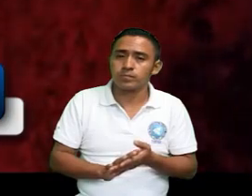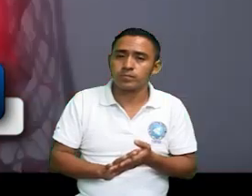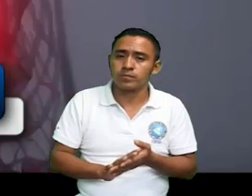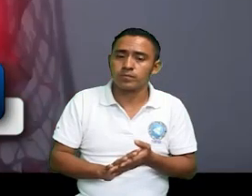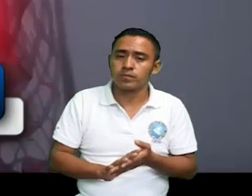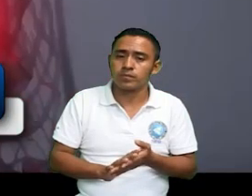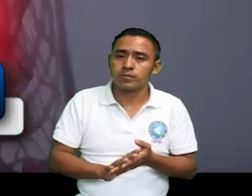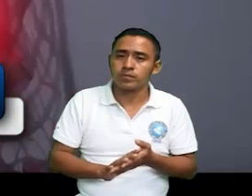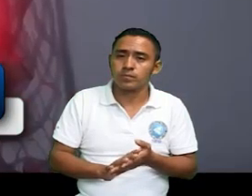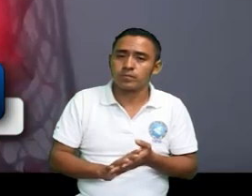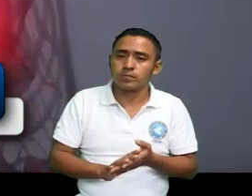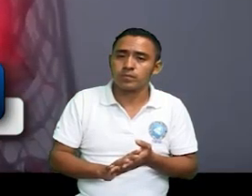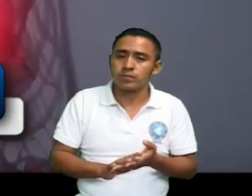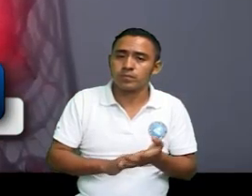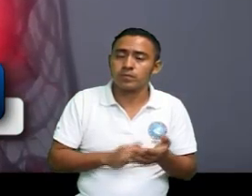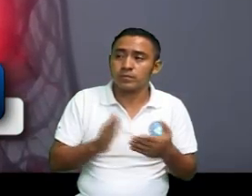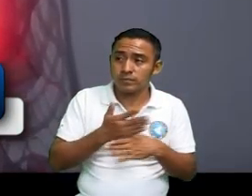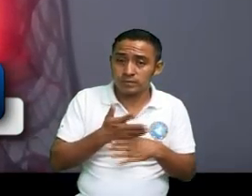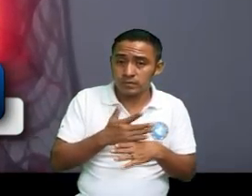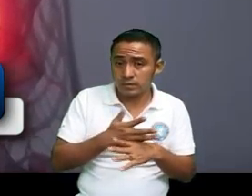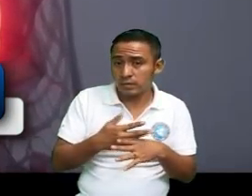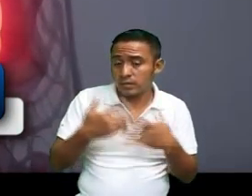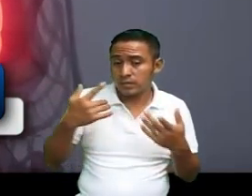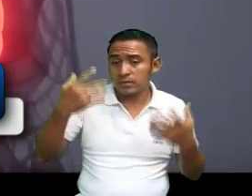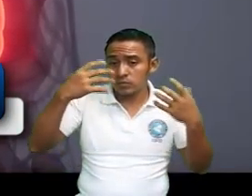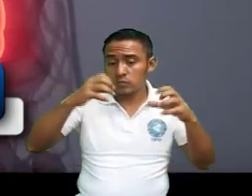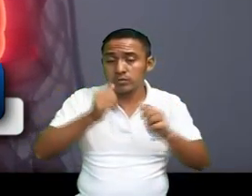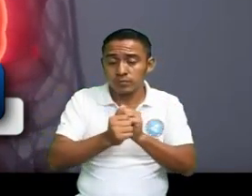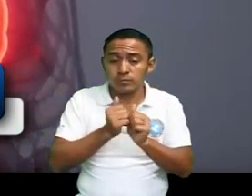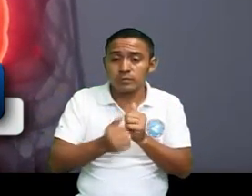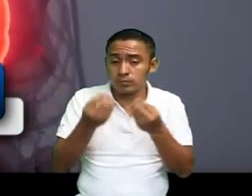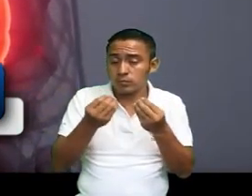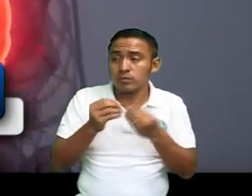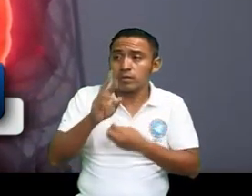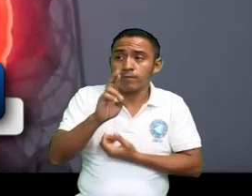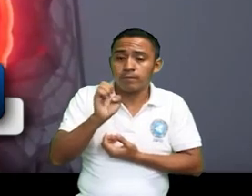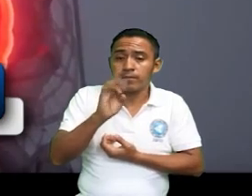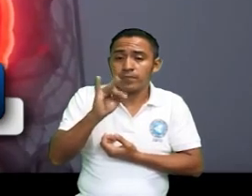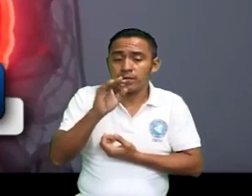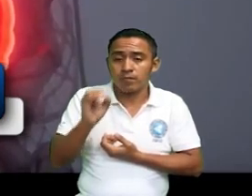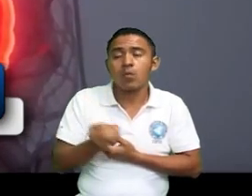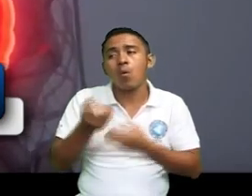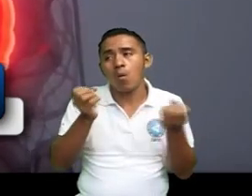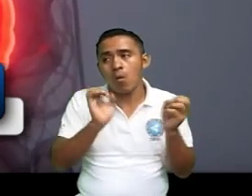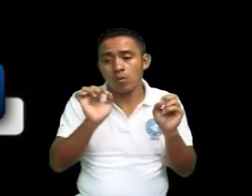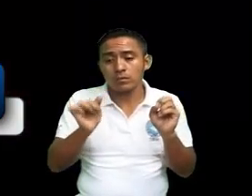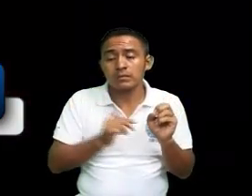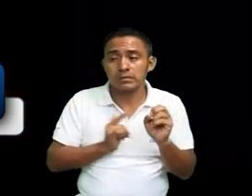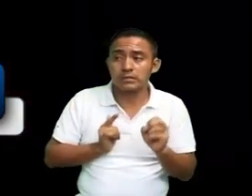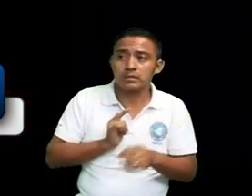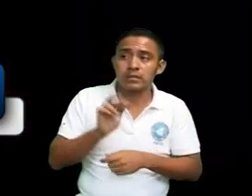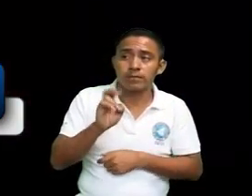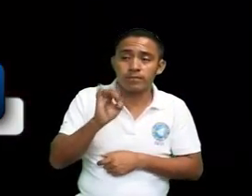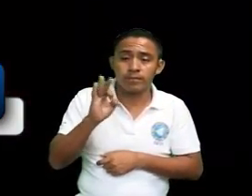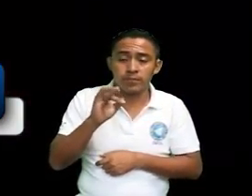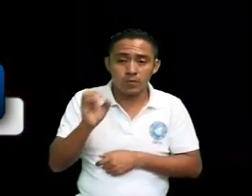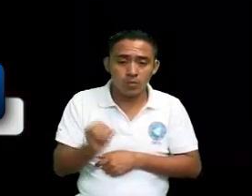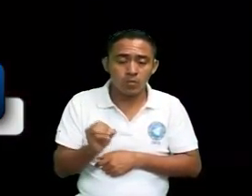dentro de los condimentos, las cosas que nos pueden causar bastante reflujo o que le causan a alguna persona reflujo, están la